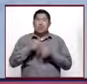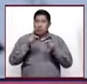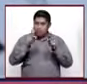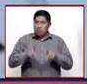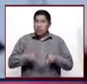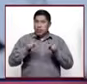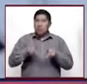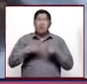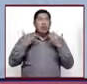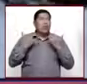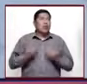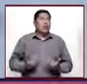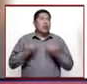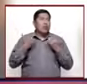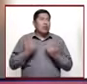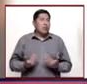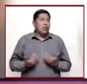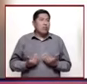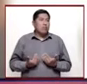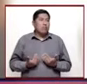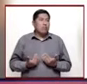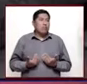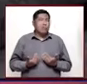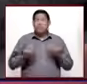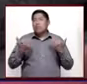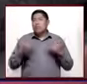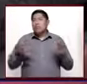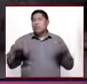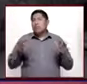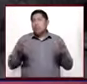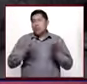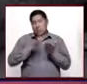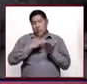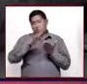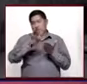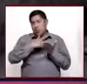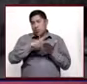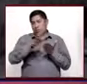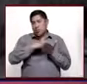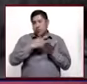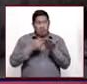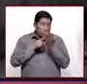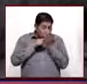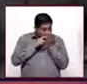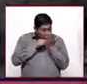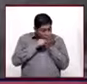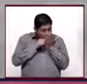clientes. Pero ahora, como hay celulares,